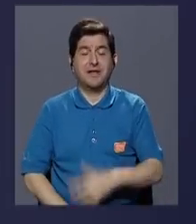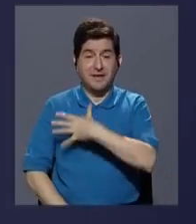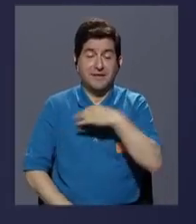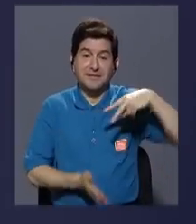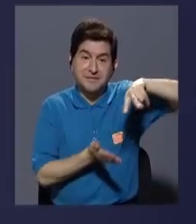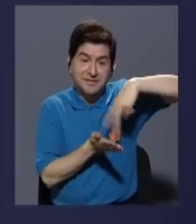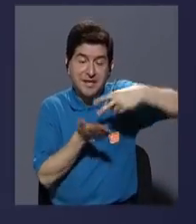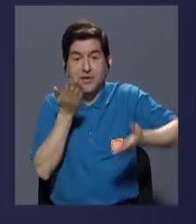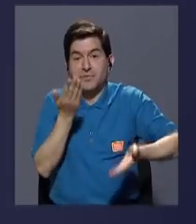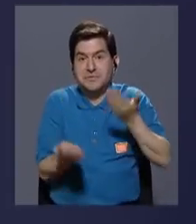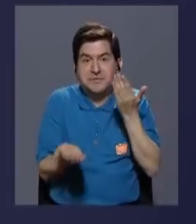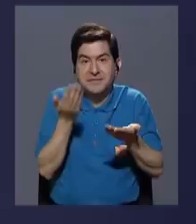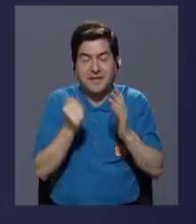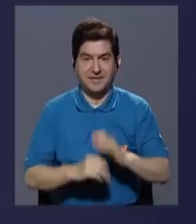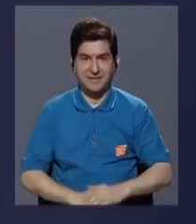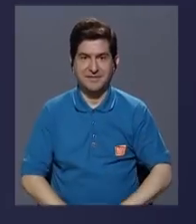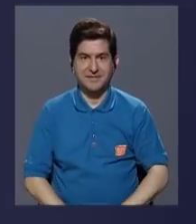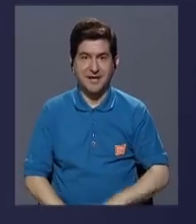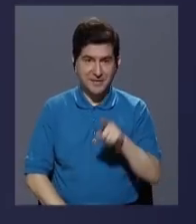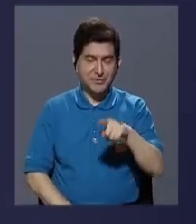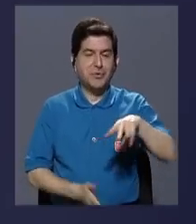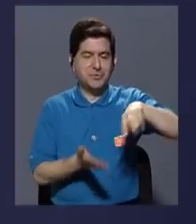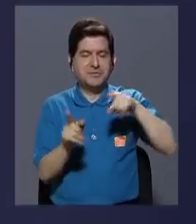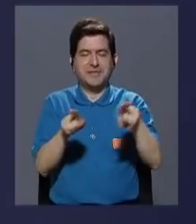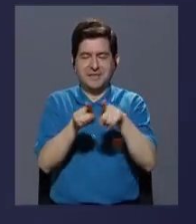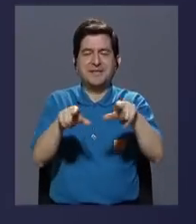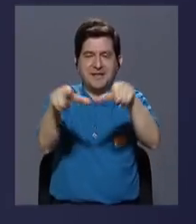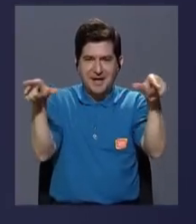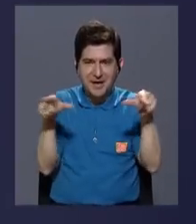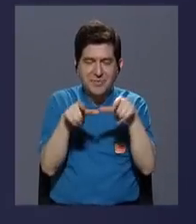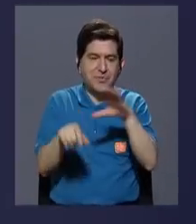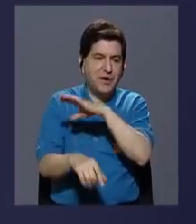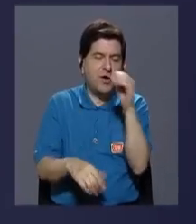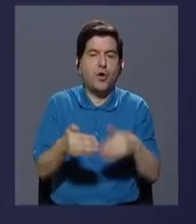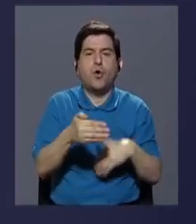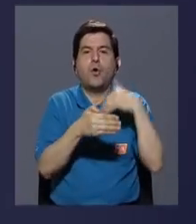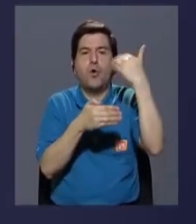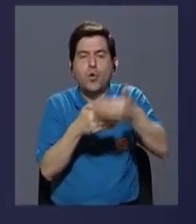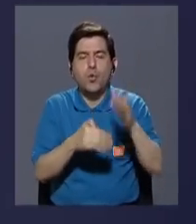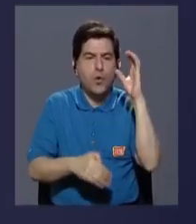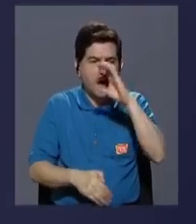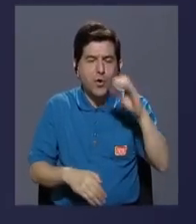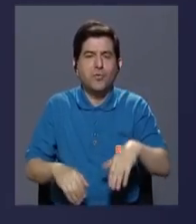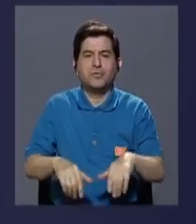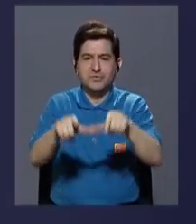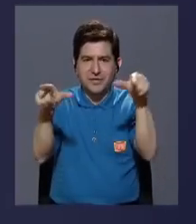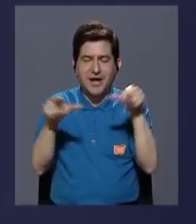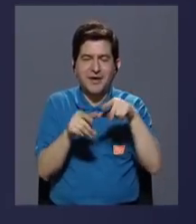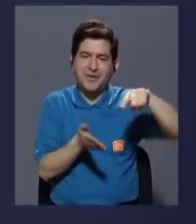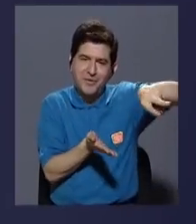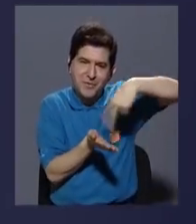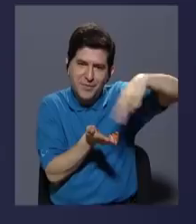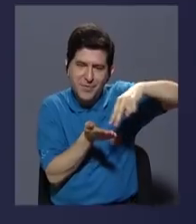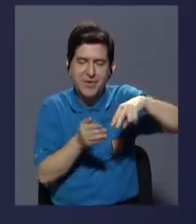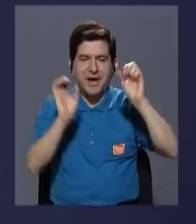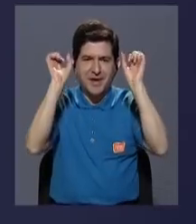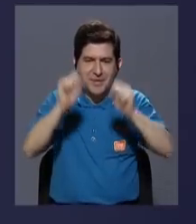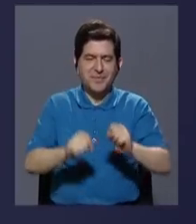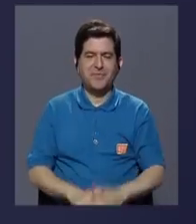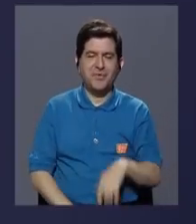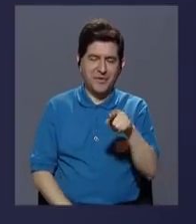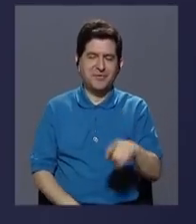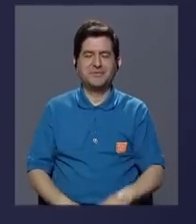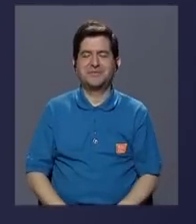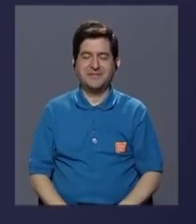va a bailar ahí mismo en el cine o si no después va a ir a buscar un salón en donde quitarse las ganas que le va a